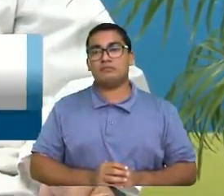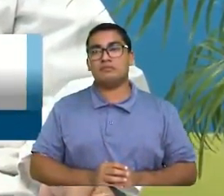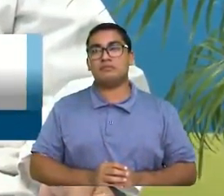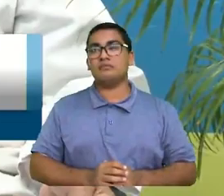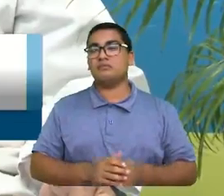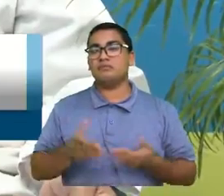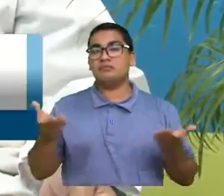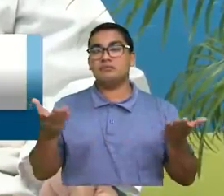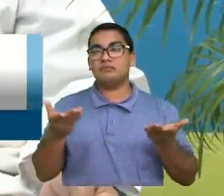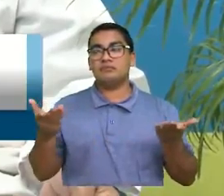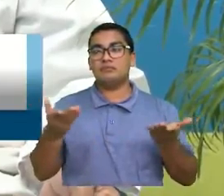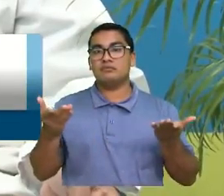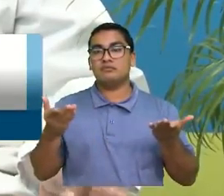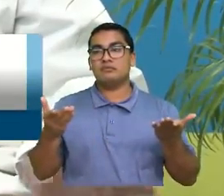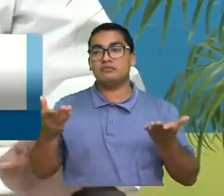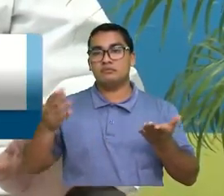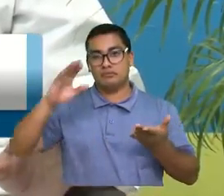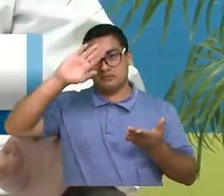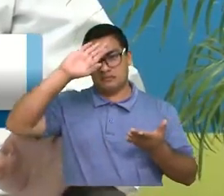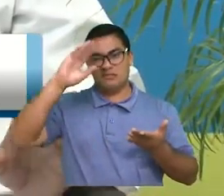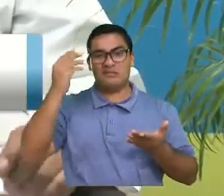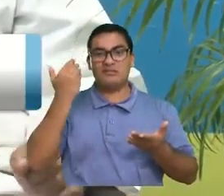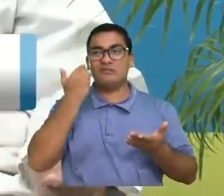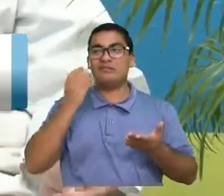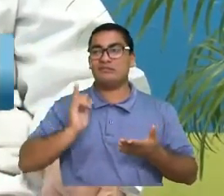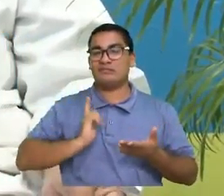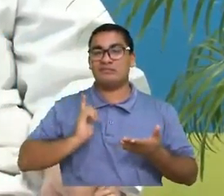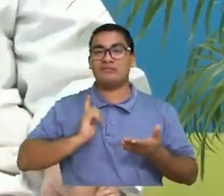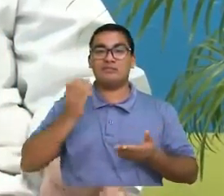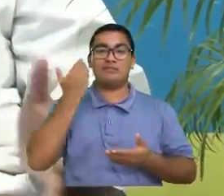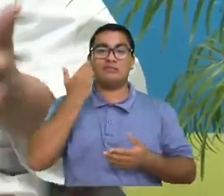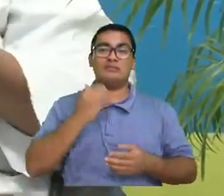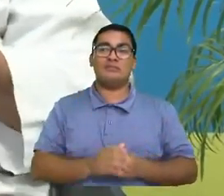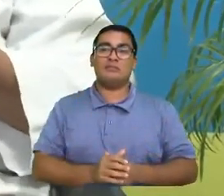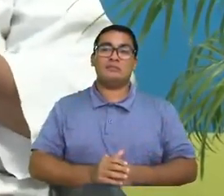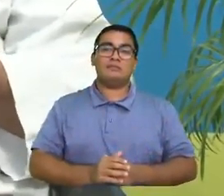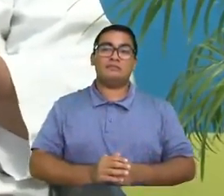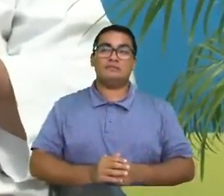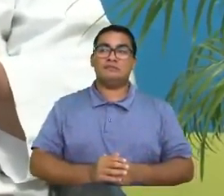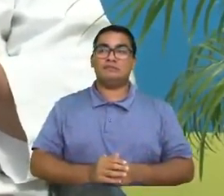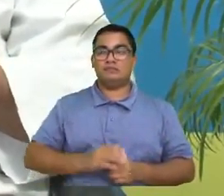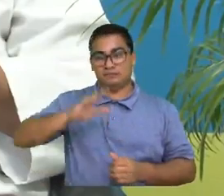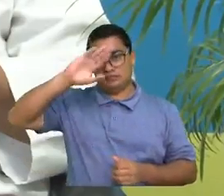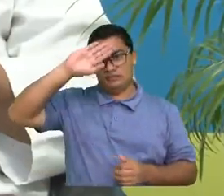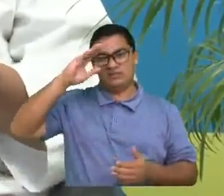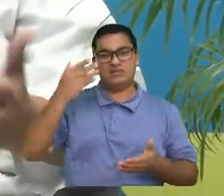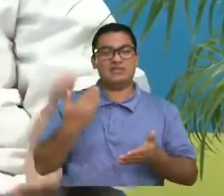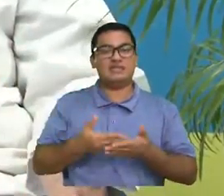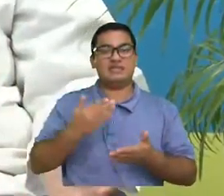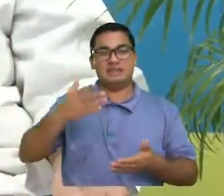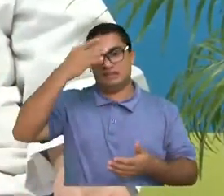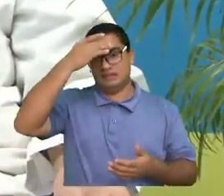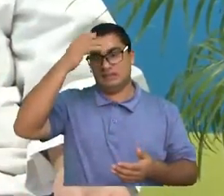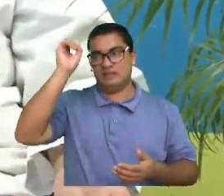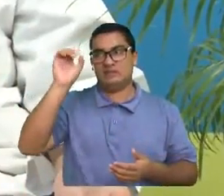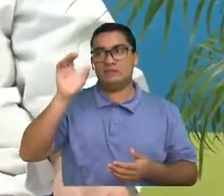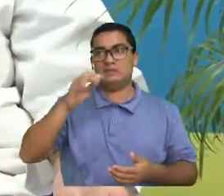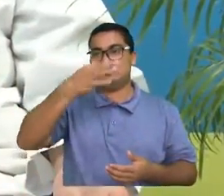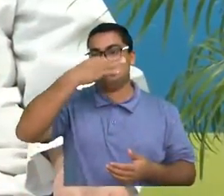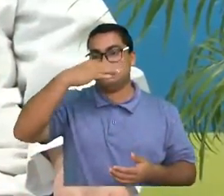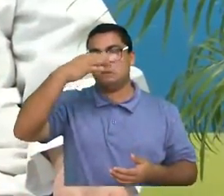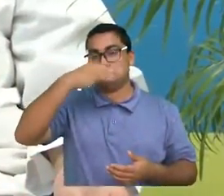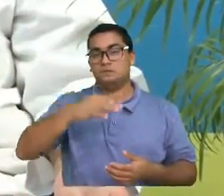sintomatología que presenta, ¿verdad?, la enfermedad. Tiene calentura, tiene dolor de cabeza, tiene rinorrea, o